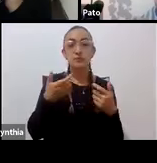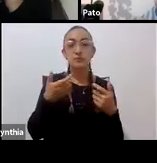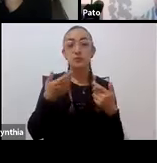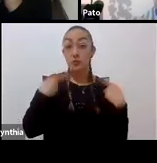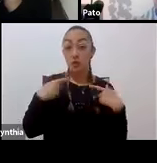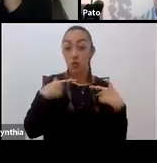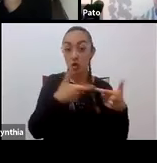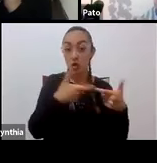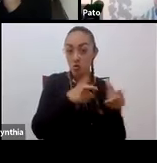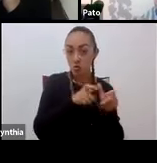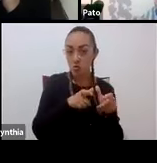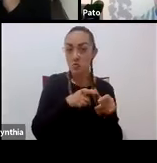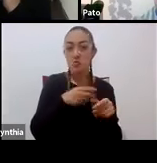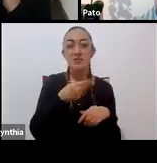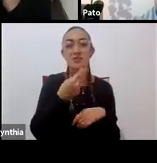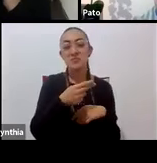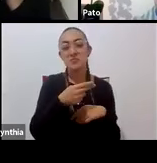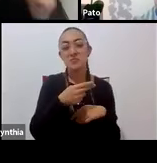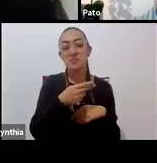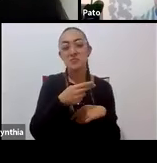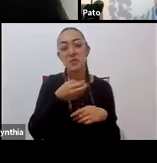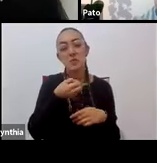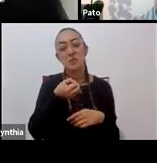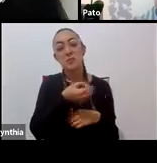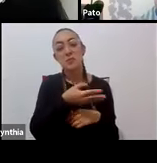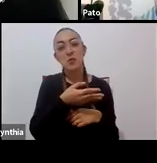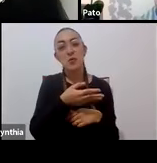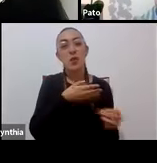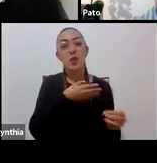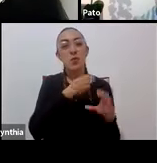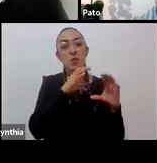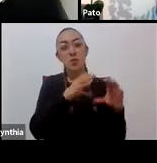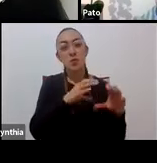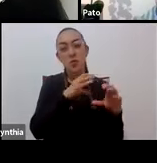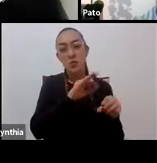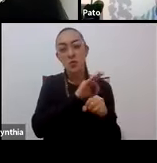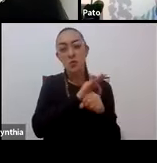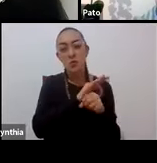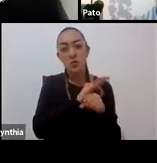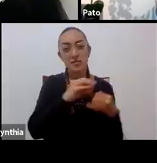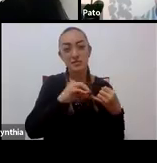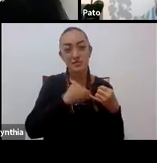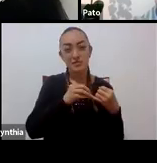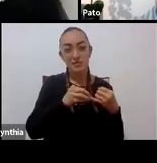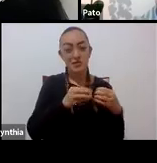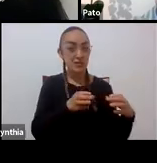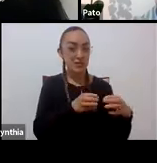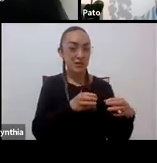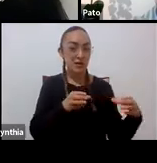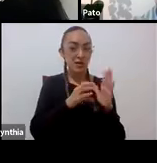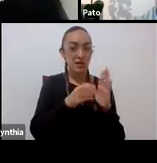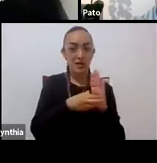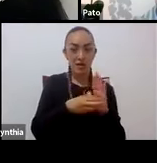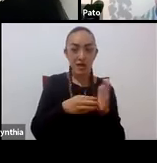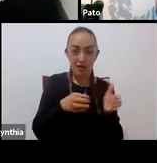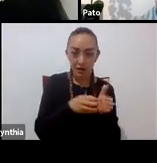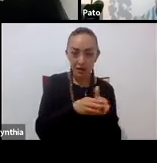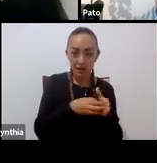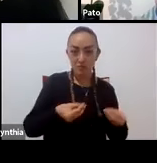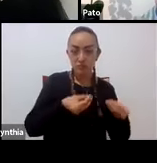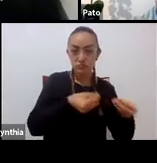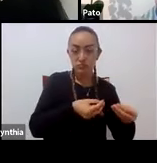Entonces le dan una cajita donde él tiene las semillas y hay de aquel que llegue a querérselas llevar sin